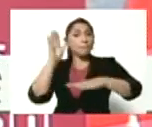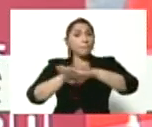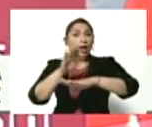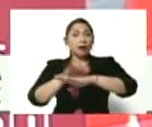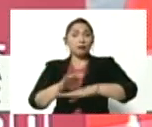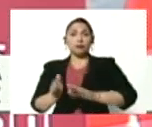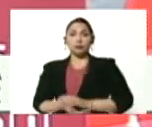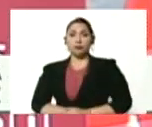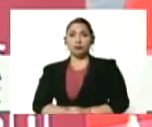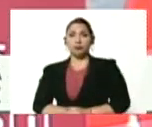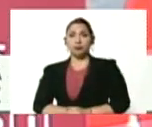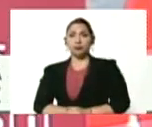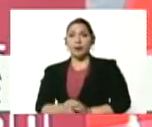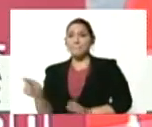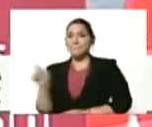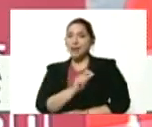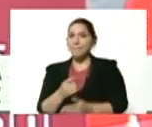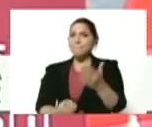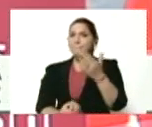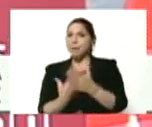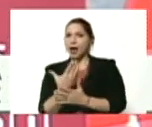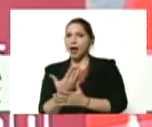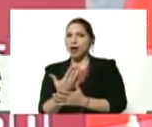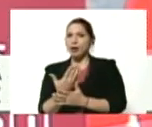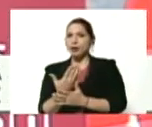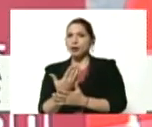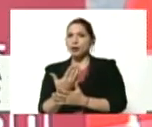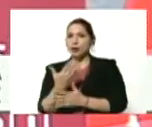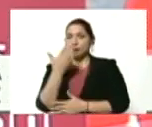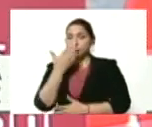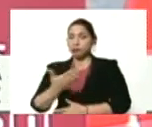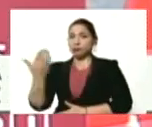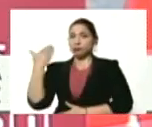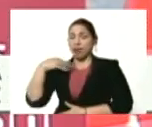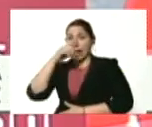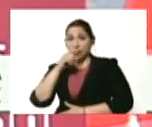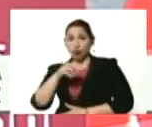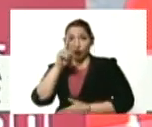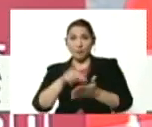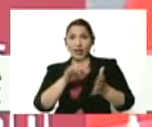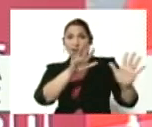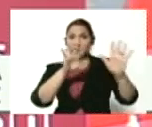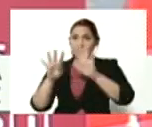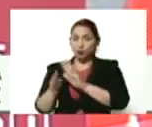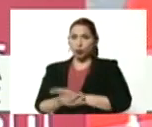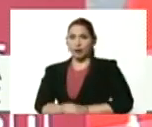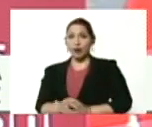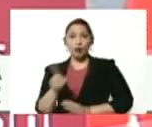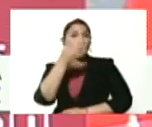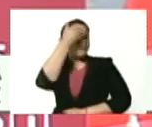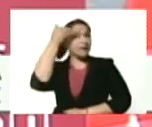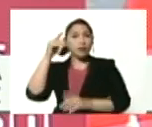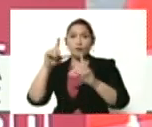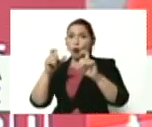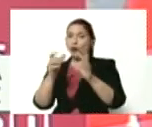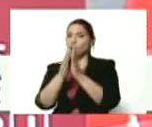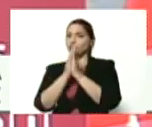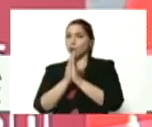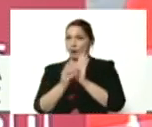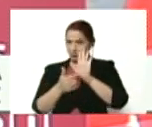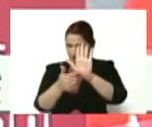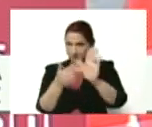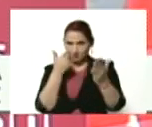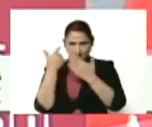ocurriendo desde el mes de mayo del año 2019. No se olviden de esta foto entonces, que les voy a